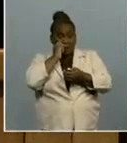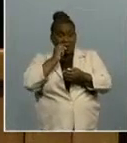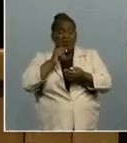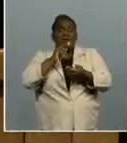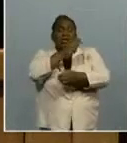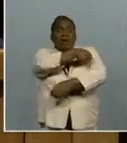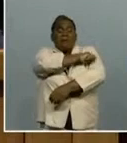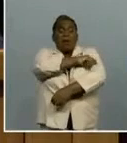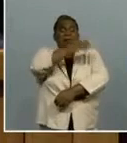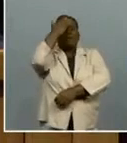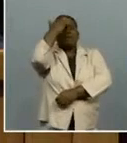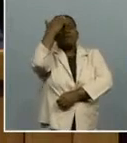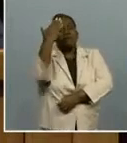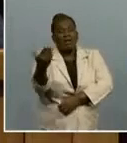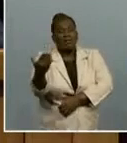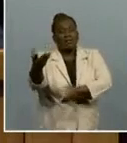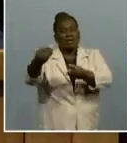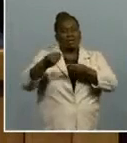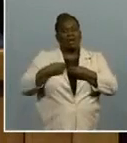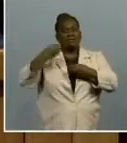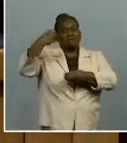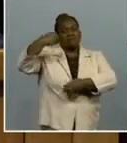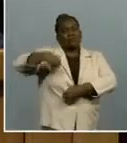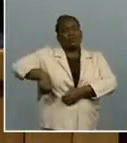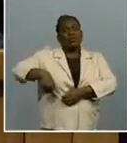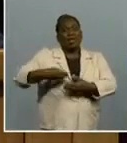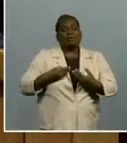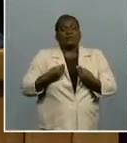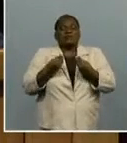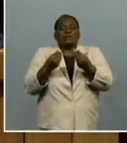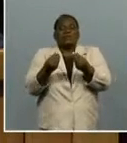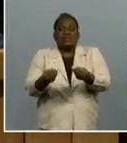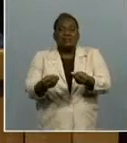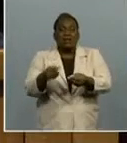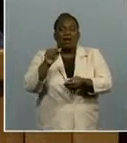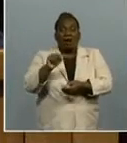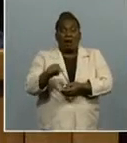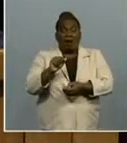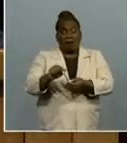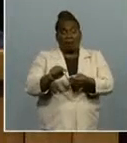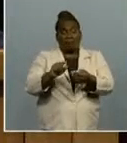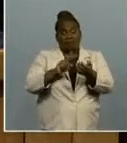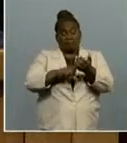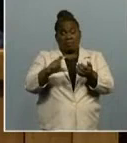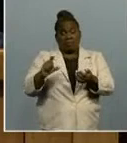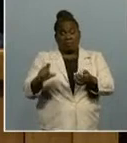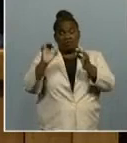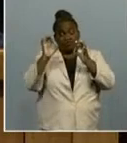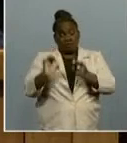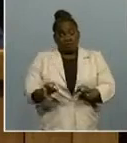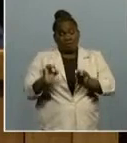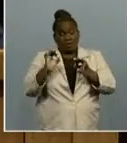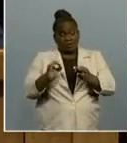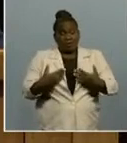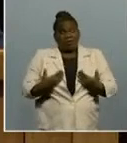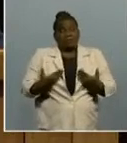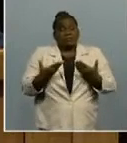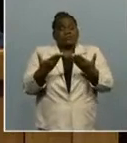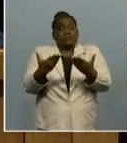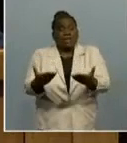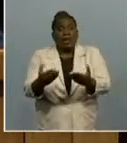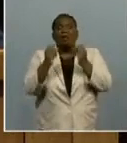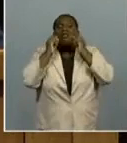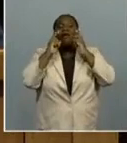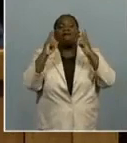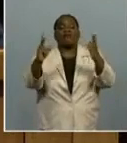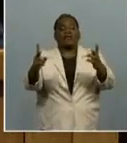gracias por darnos la oportunidad de servir a esta décima causa por la cual estaremos siempre dispuestos a dar